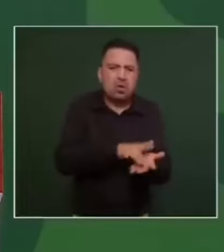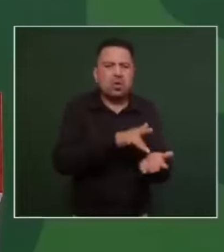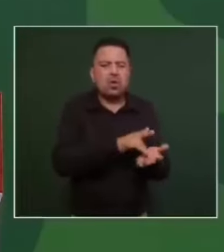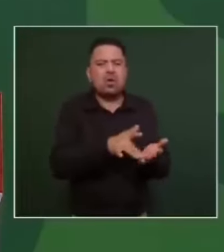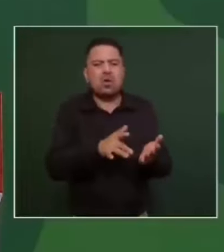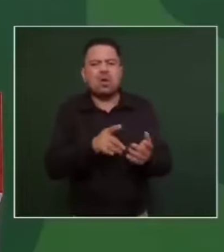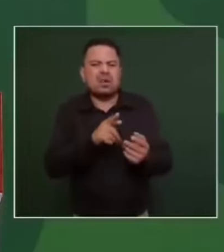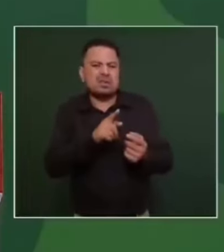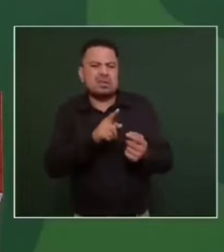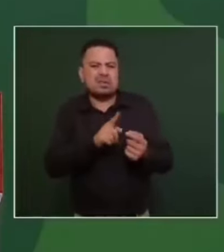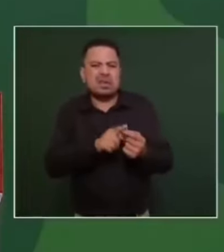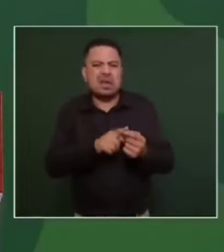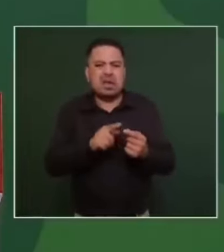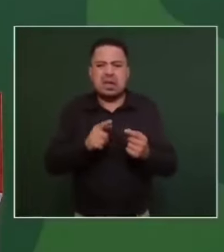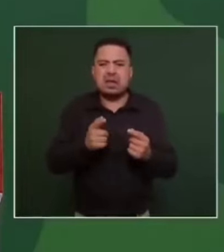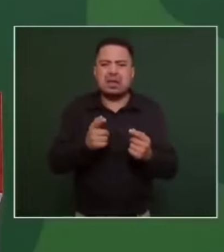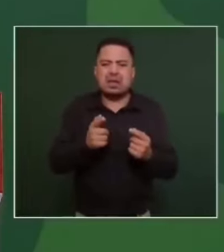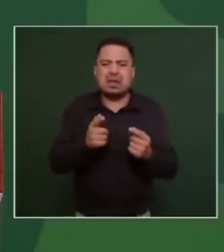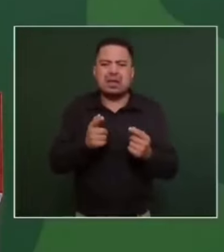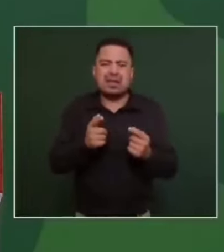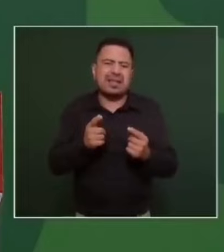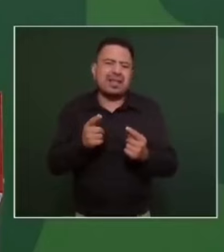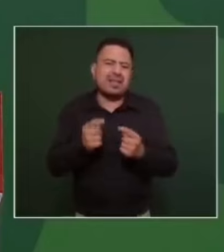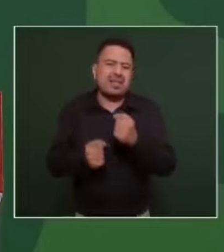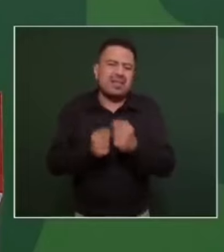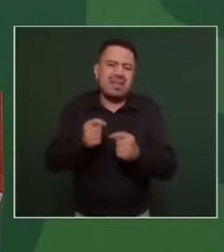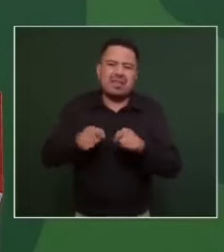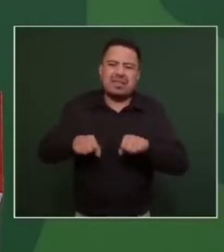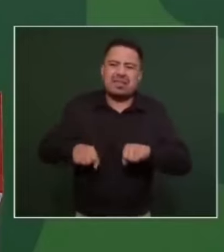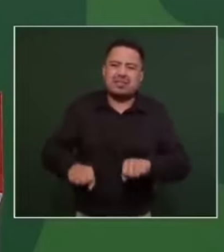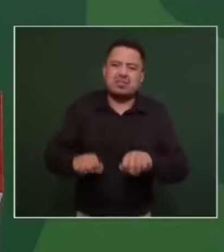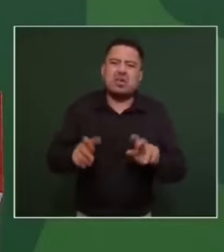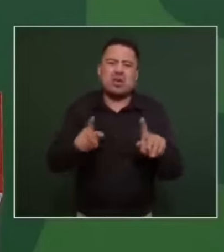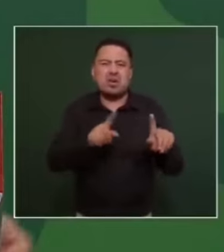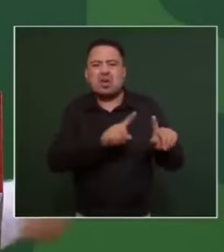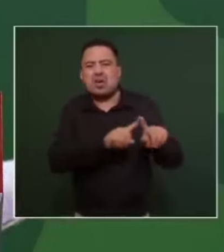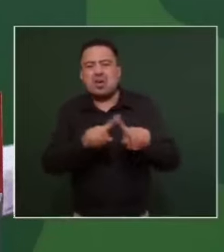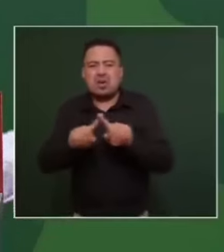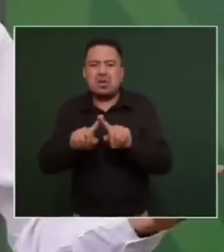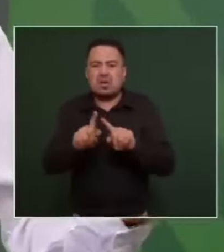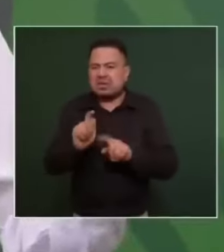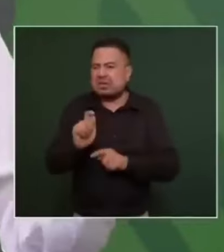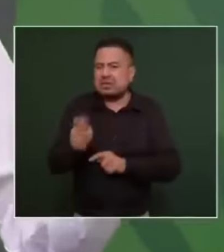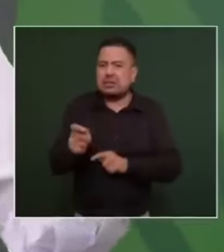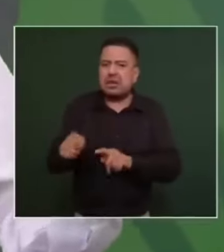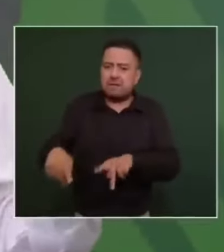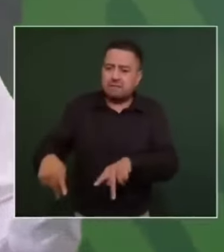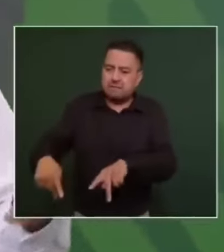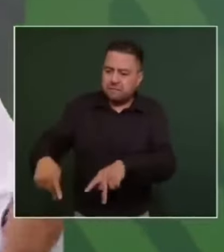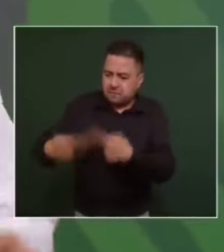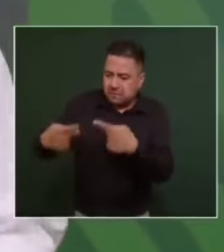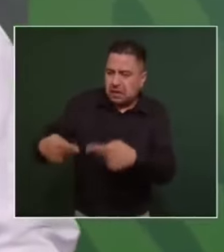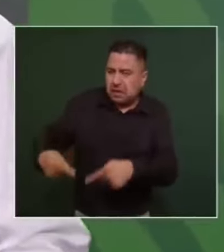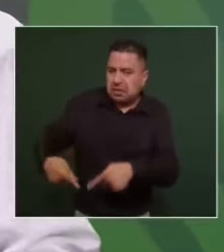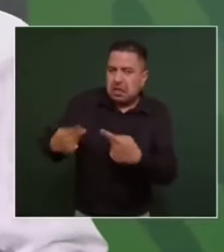de las tiendas departamentales que nos están vendiendo